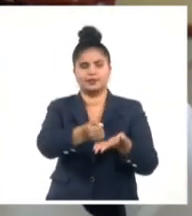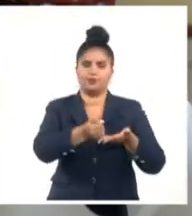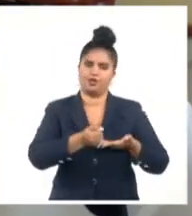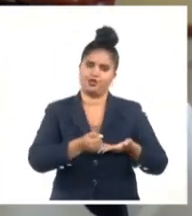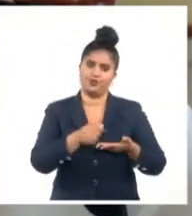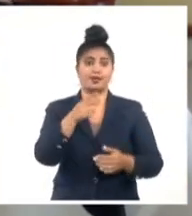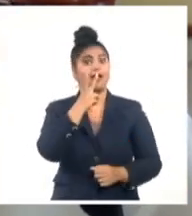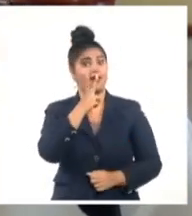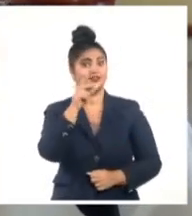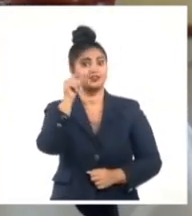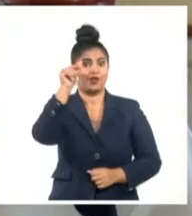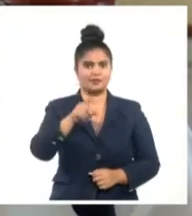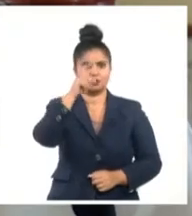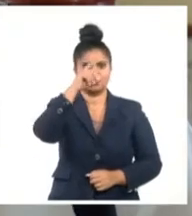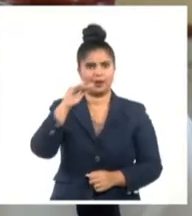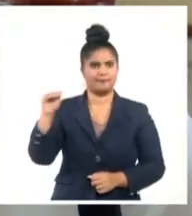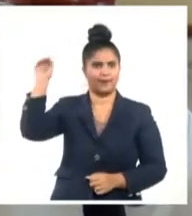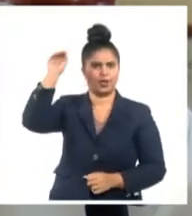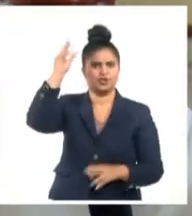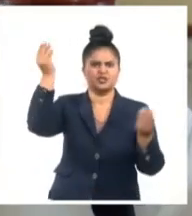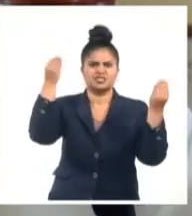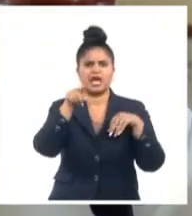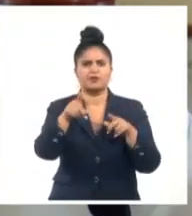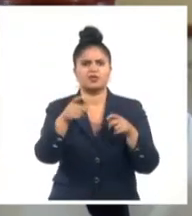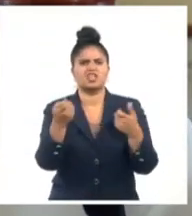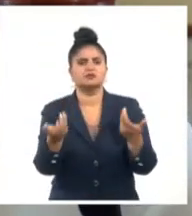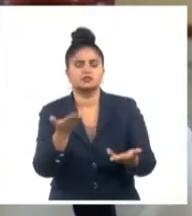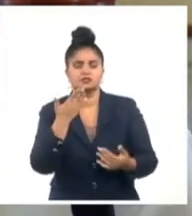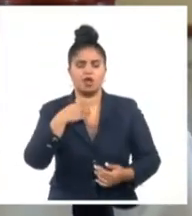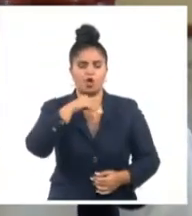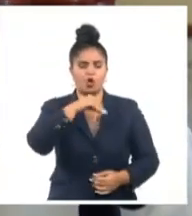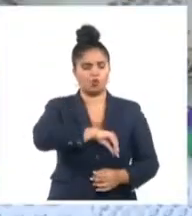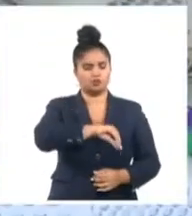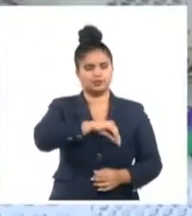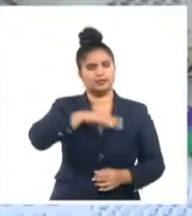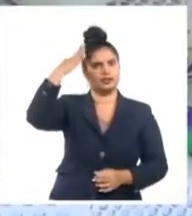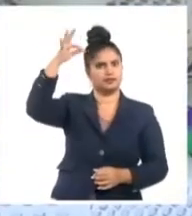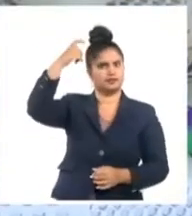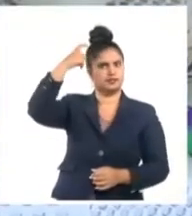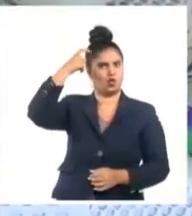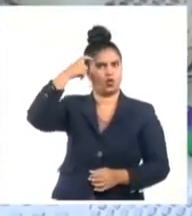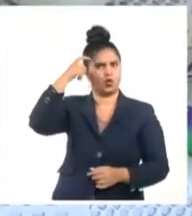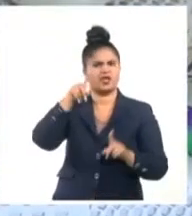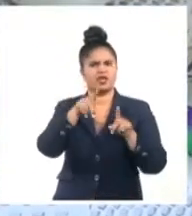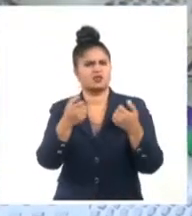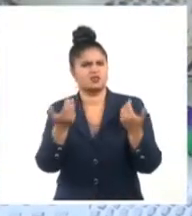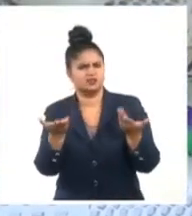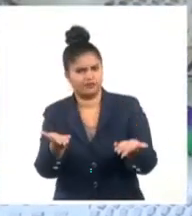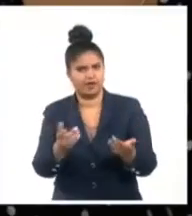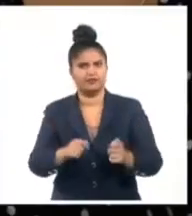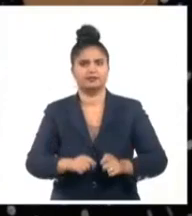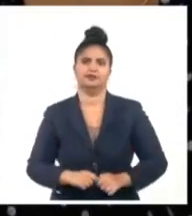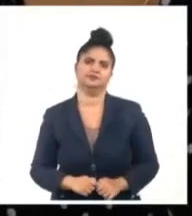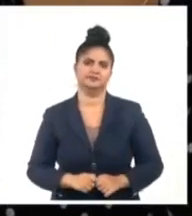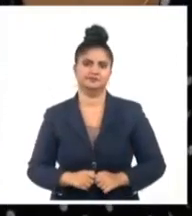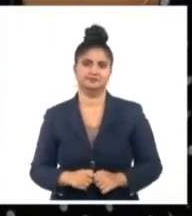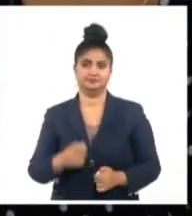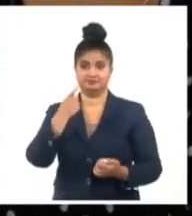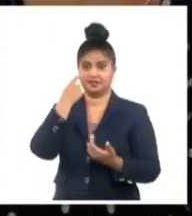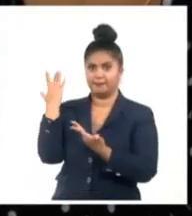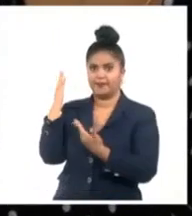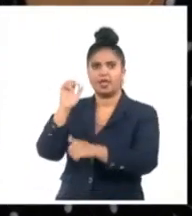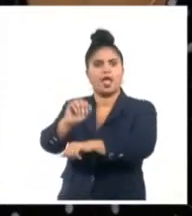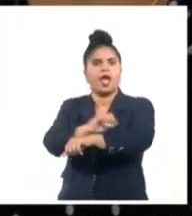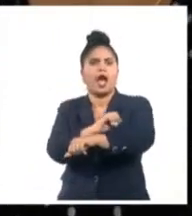personas mayores, de colaborar, de tener solidaridad. Muestra de la empatía y gratitud de quienes han dedicado